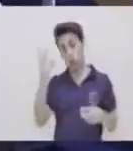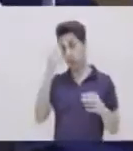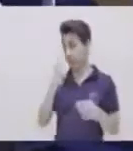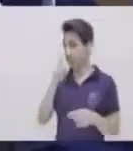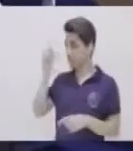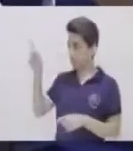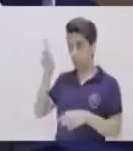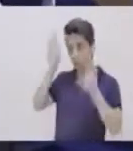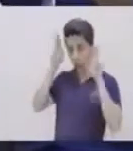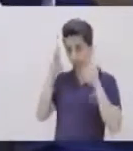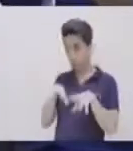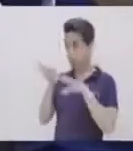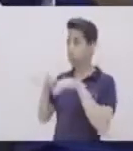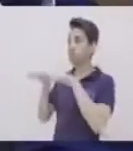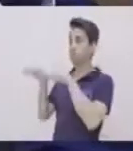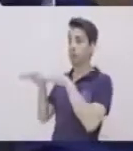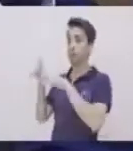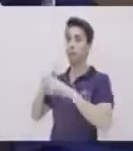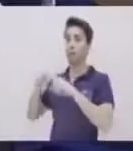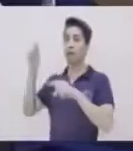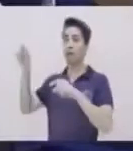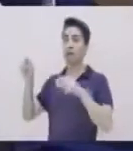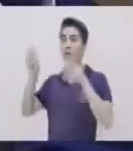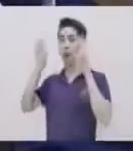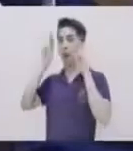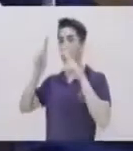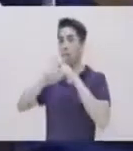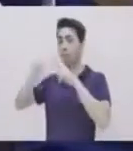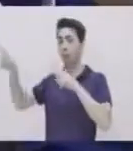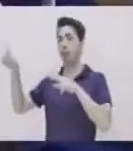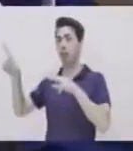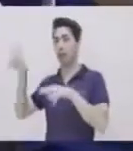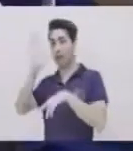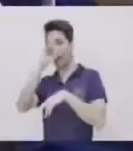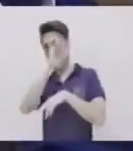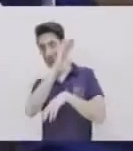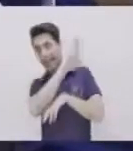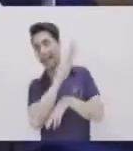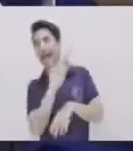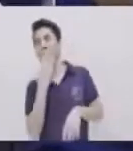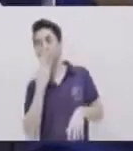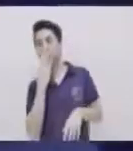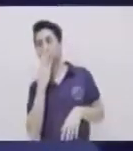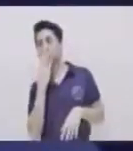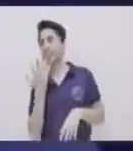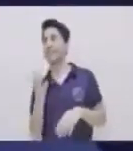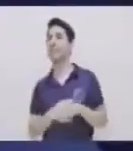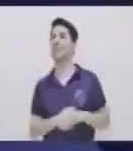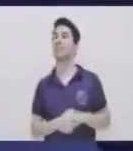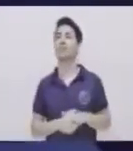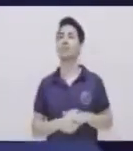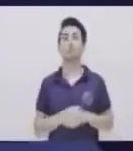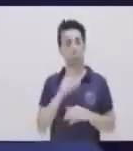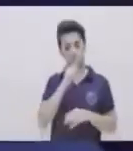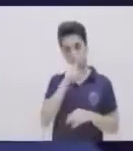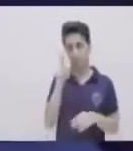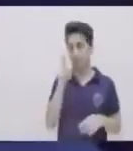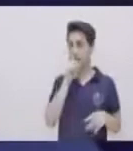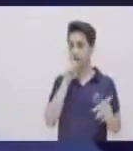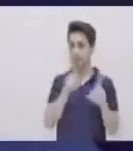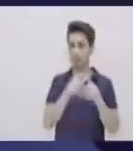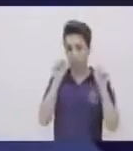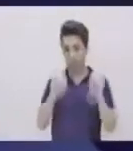en la tierra y la liebre se escapó burlándose de la tortuga. Ustedes también pueden hacer